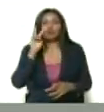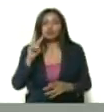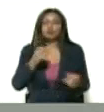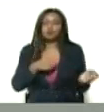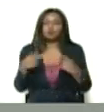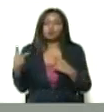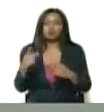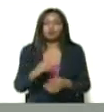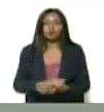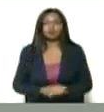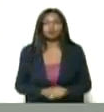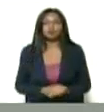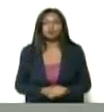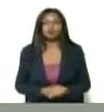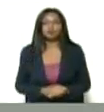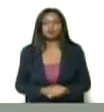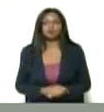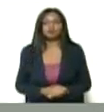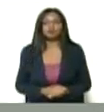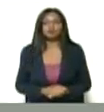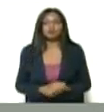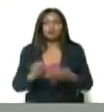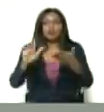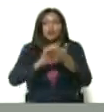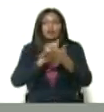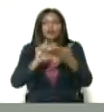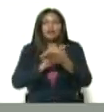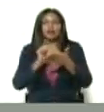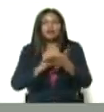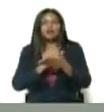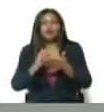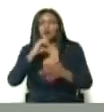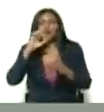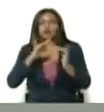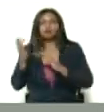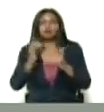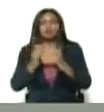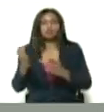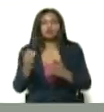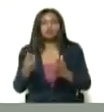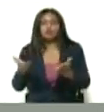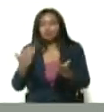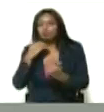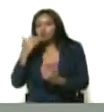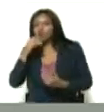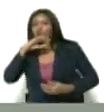Twitter, el libro Jesús, Aproximación Histórica, de José Antonio Pagola,